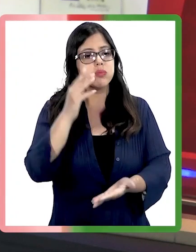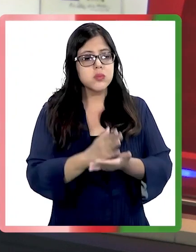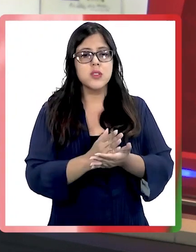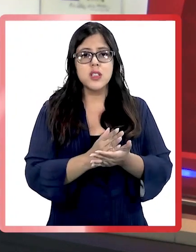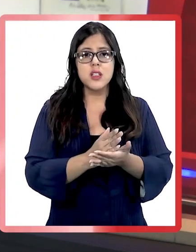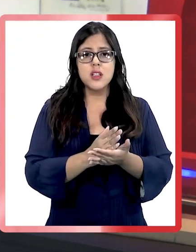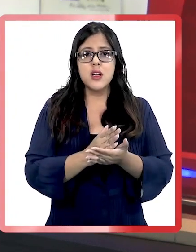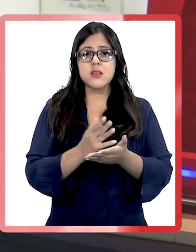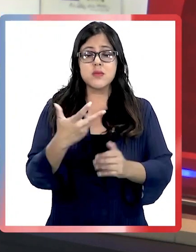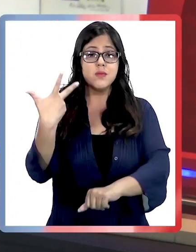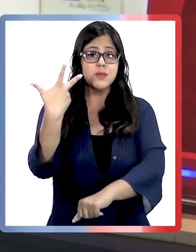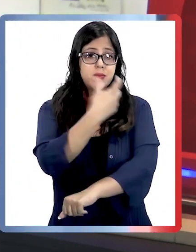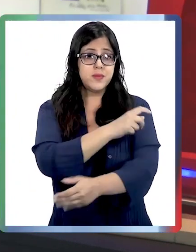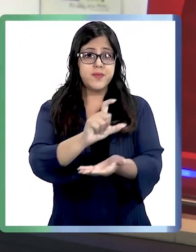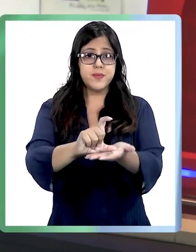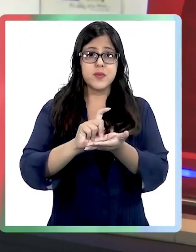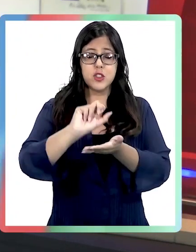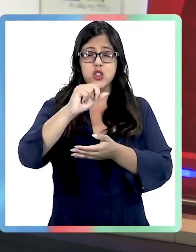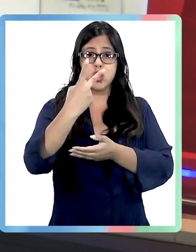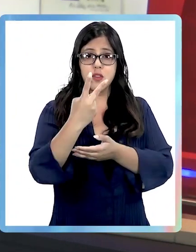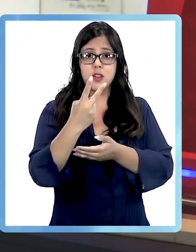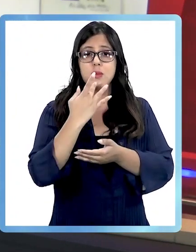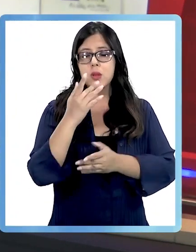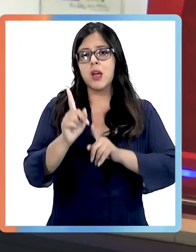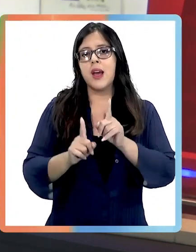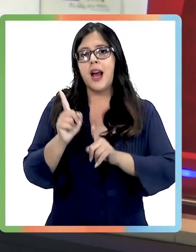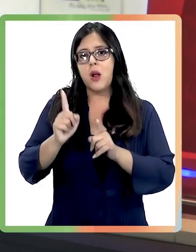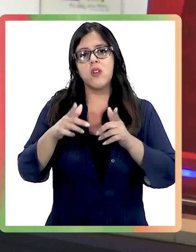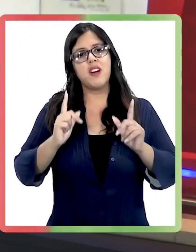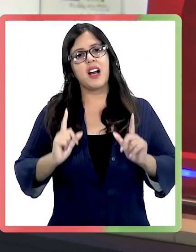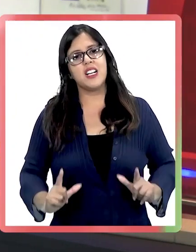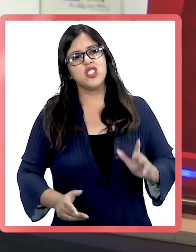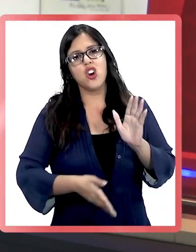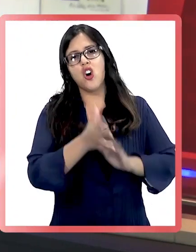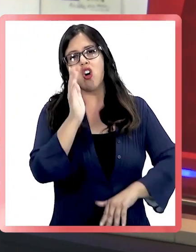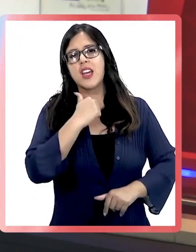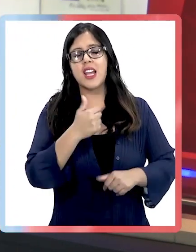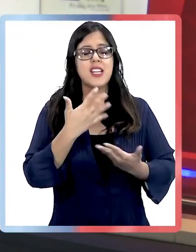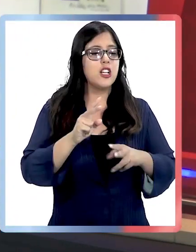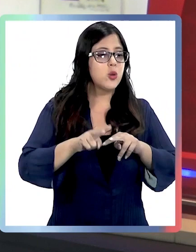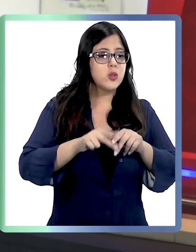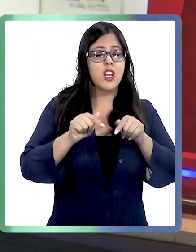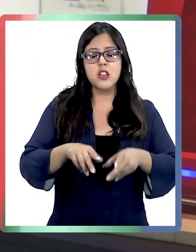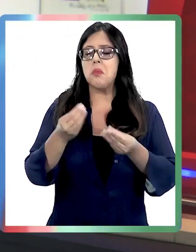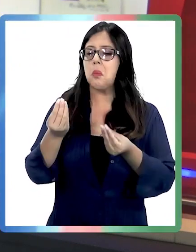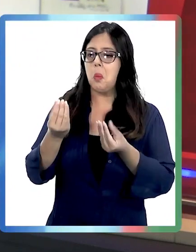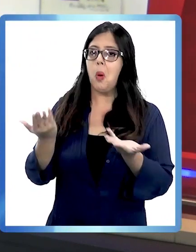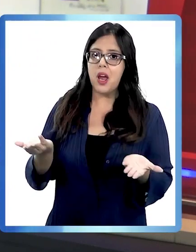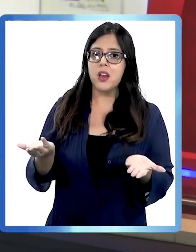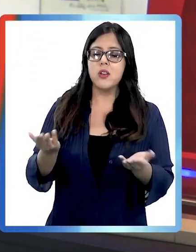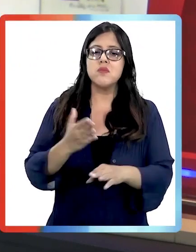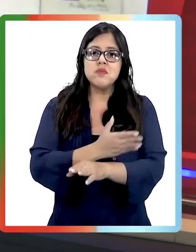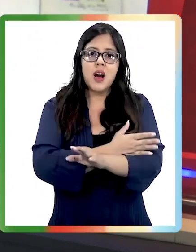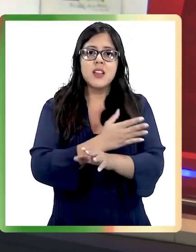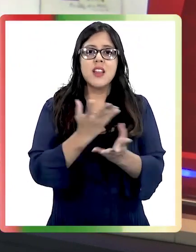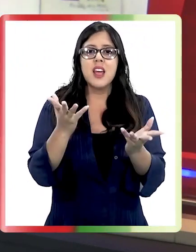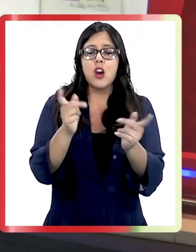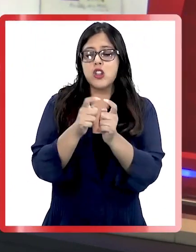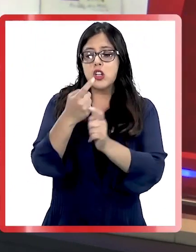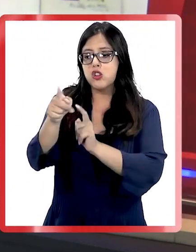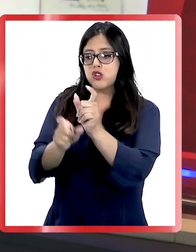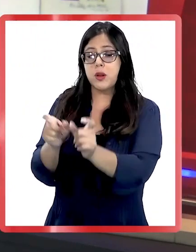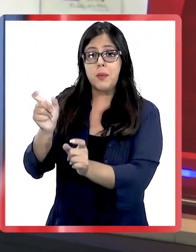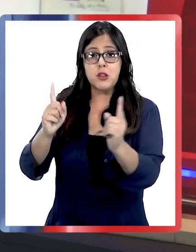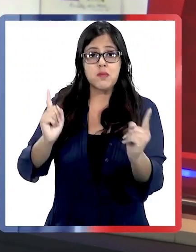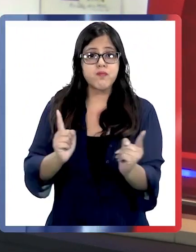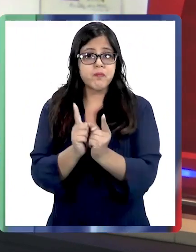a la hora de tomar esta decisión de ir a recibir la vacuna bivalente, porque algunos se van de vacaciones, quieren dejar esto resuelto y qué bueno que así sea, antes de